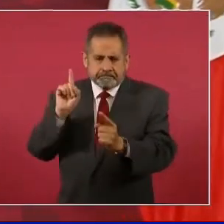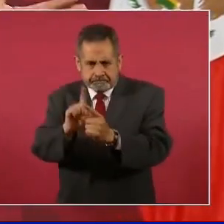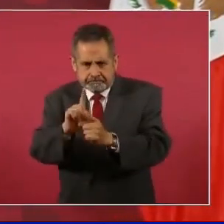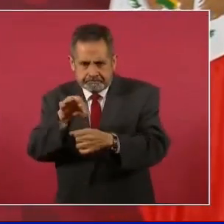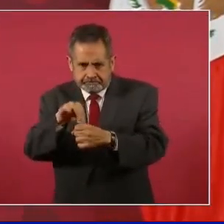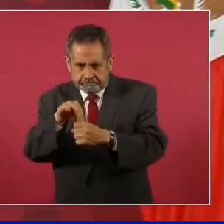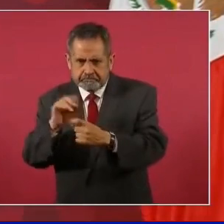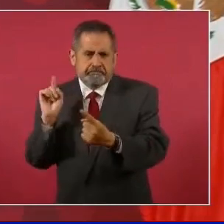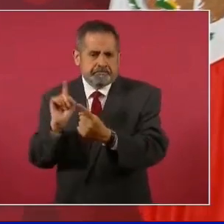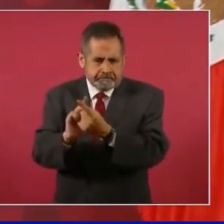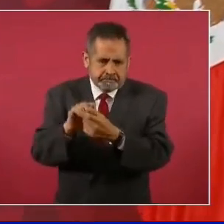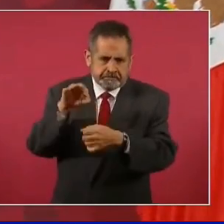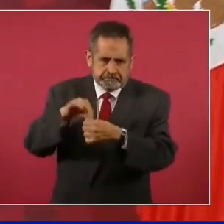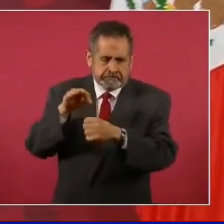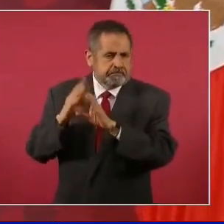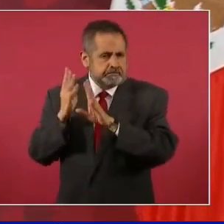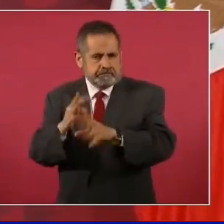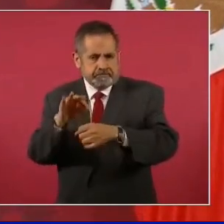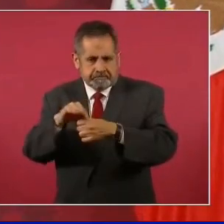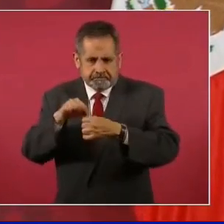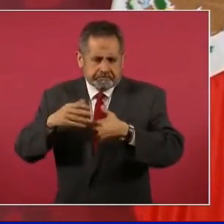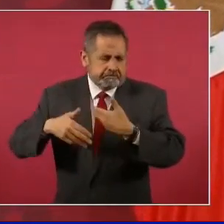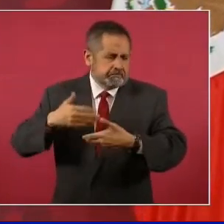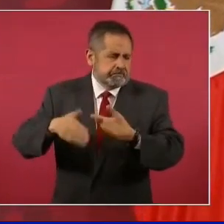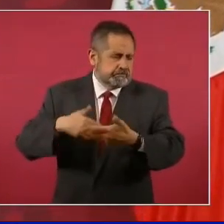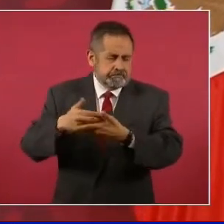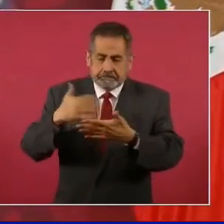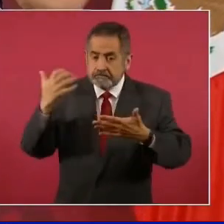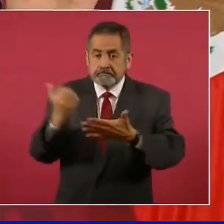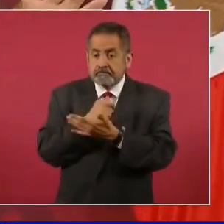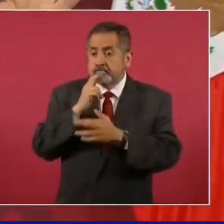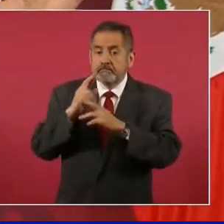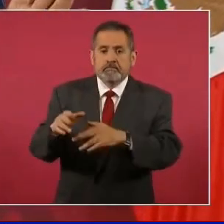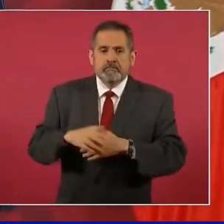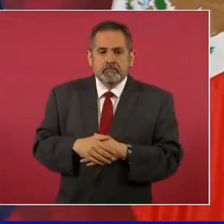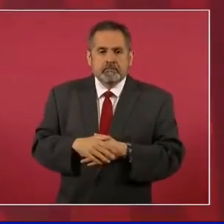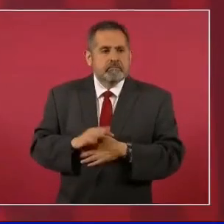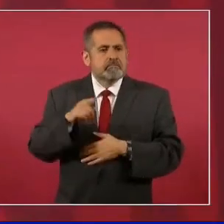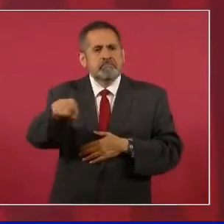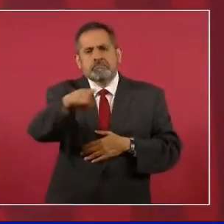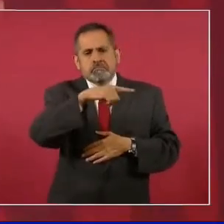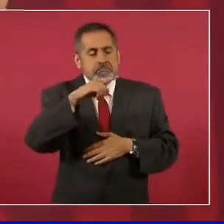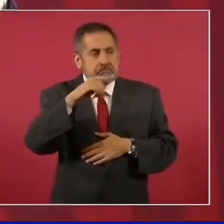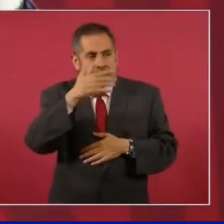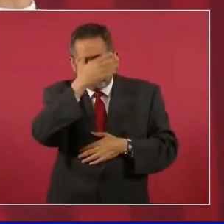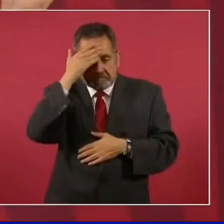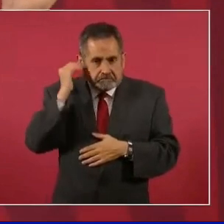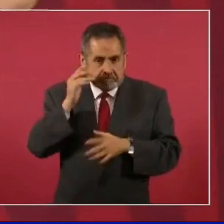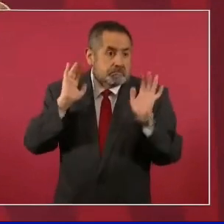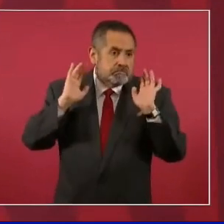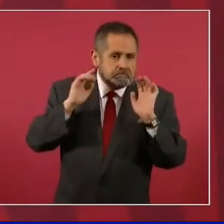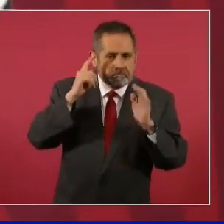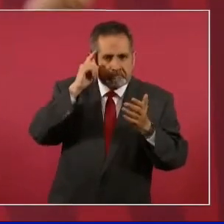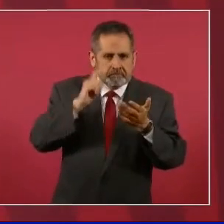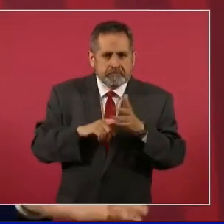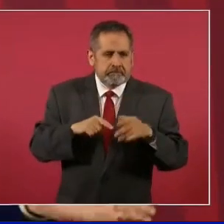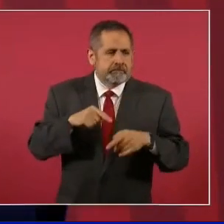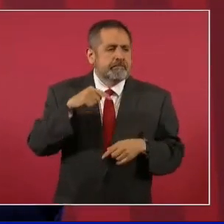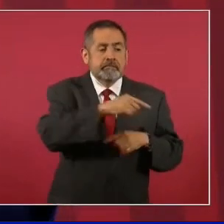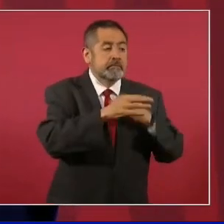Y ya los resultados, ustedes ni se enteraron. Bueno, eso, ¿qué lo va a